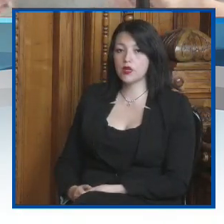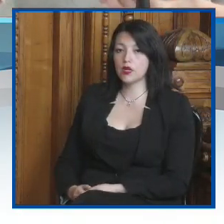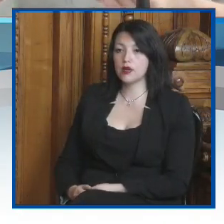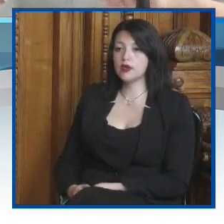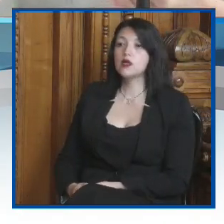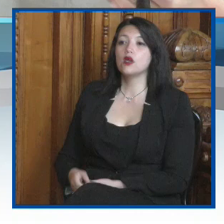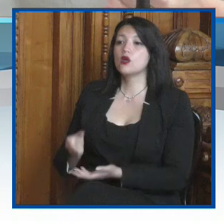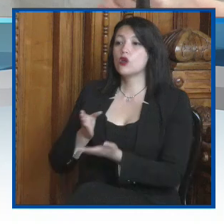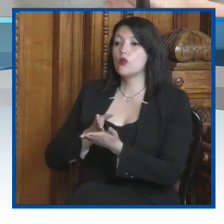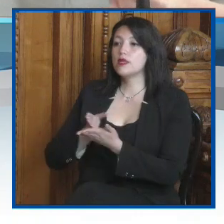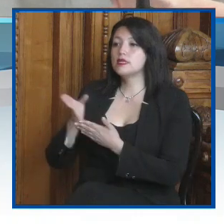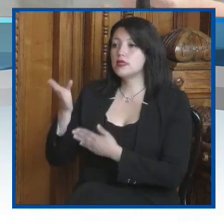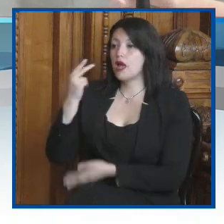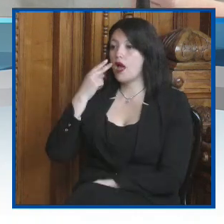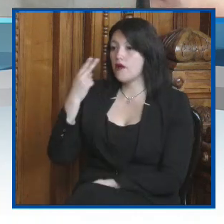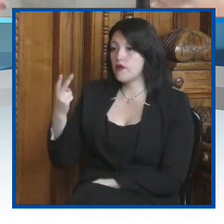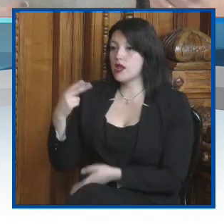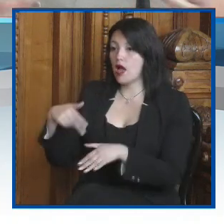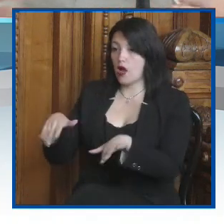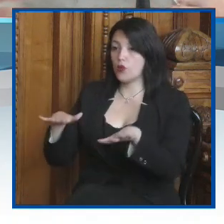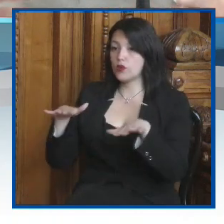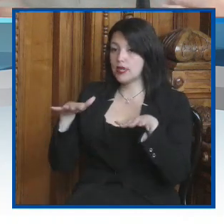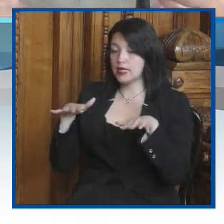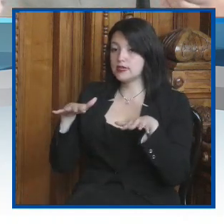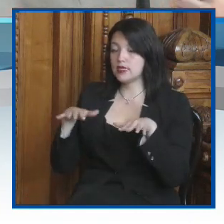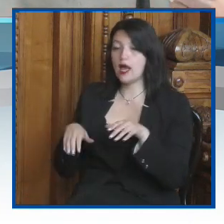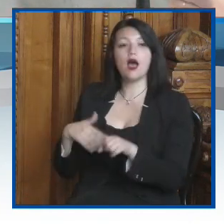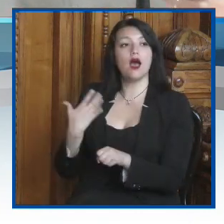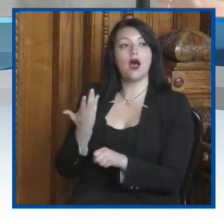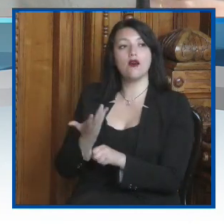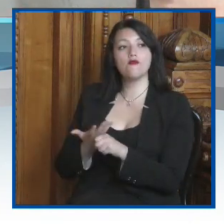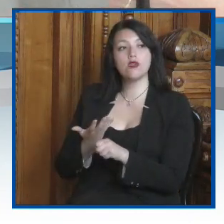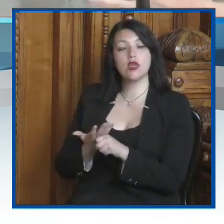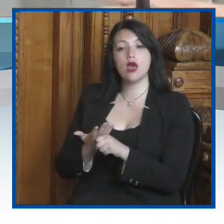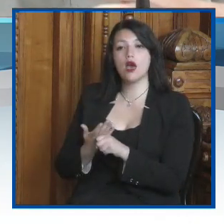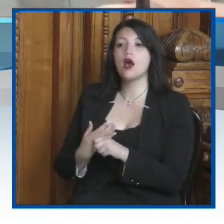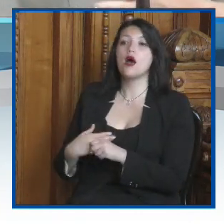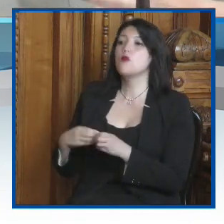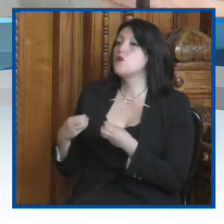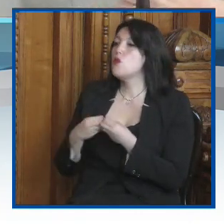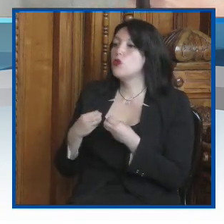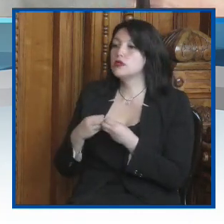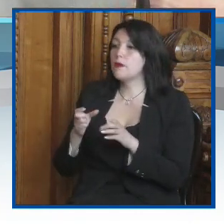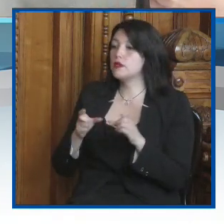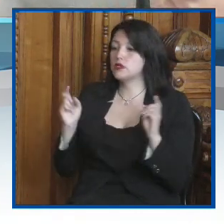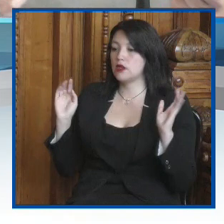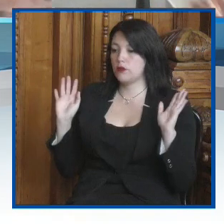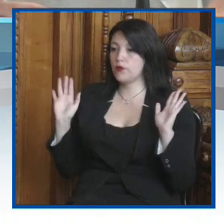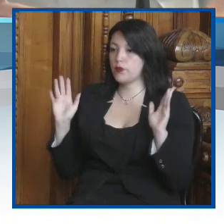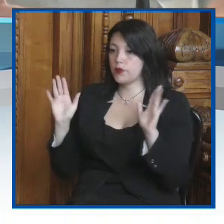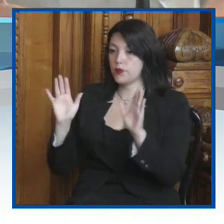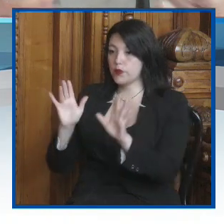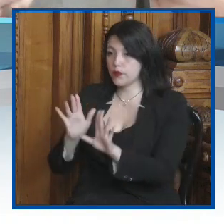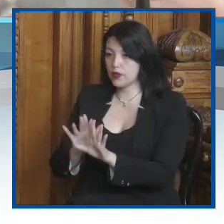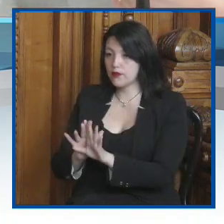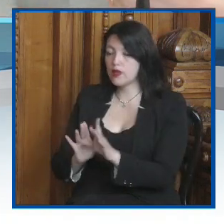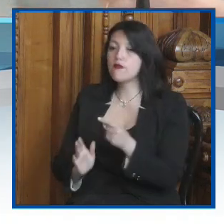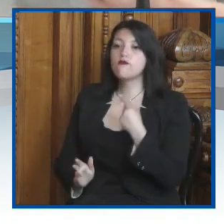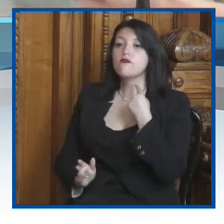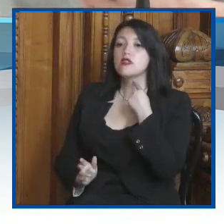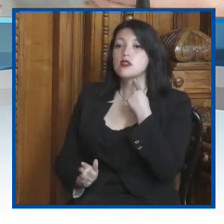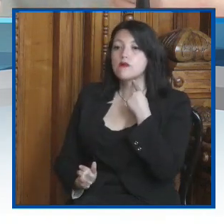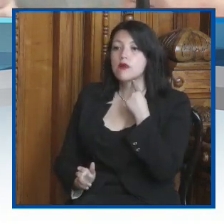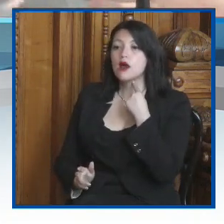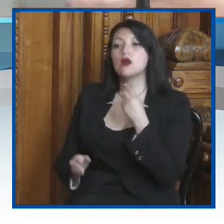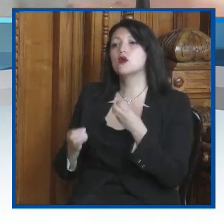empecé a ver que en las audiencias donde había un imputado, o donde había público, donde venían las víctimas, nosotros tenemos muchos casos